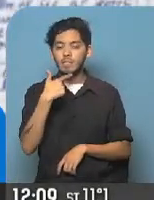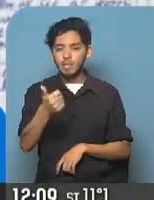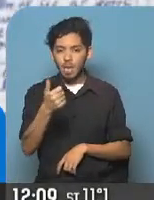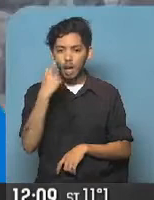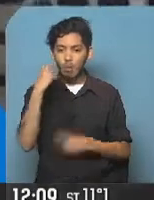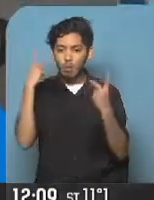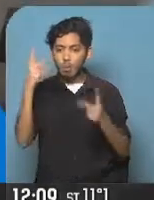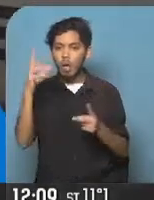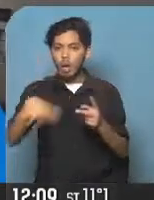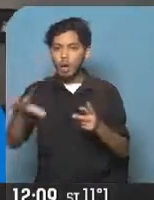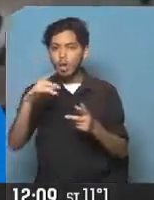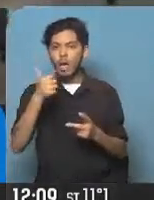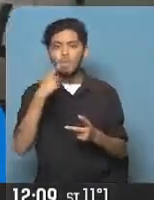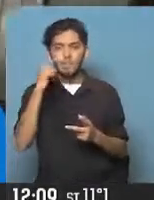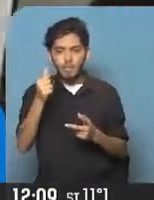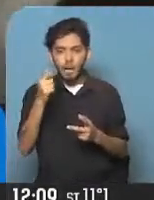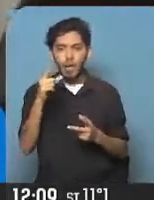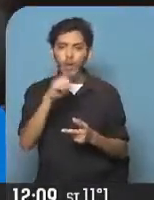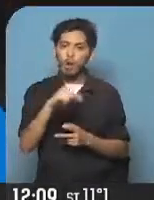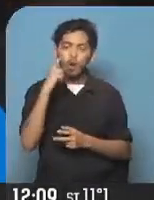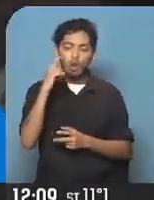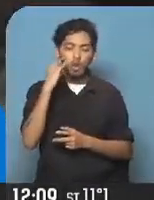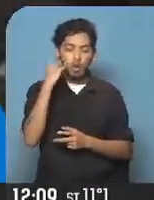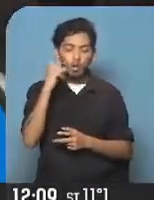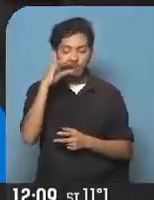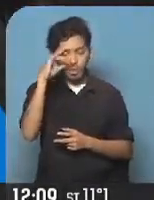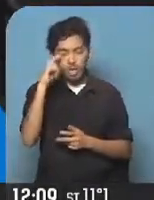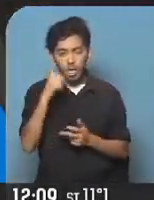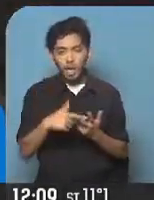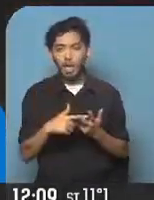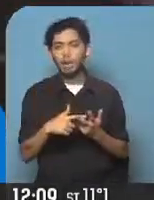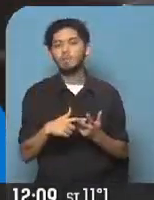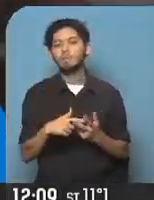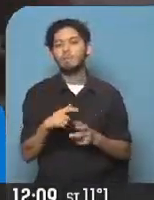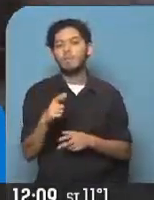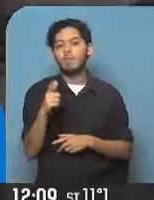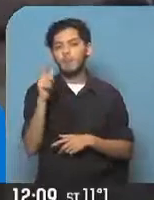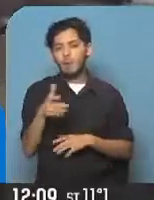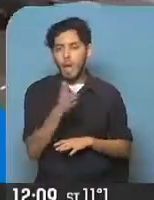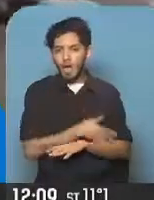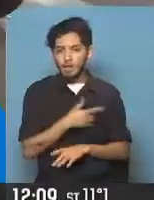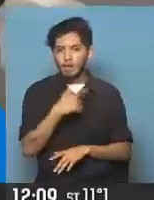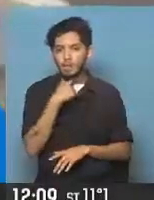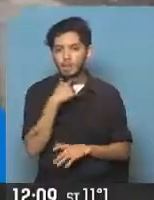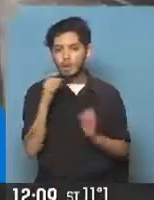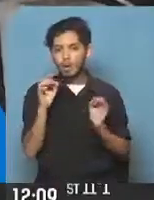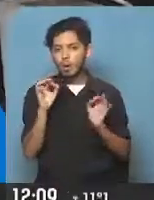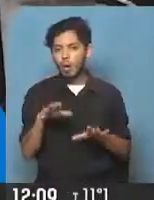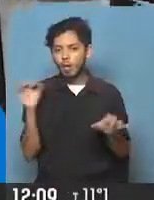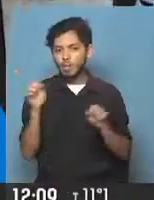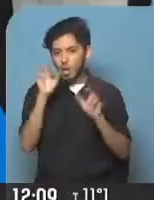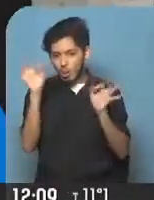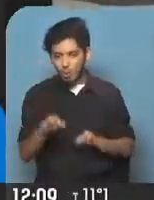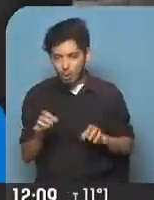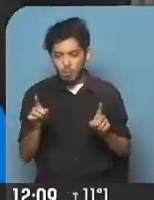viaje por Asia. Juan Carlos Goicoechea, expresidente de la firma Isolux Corsan, quien días atrás decidió tomarse vacaciones en la nieve.